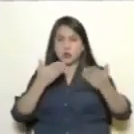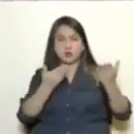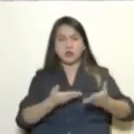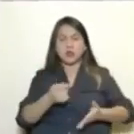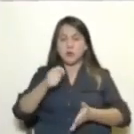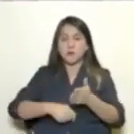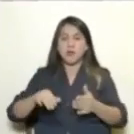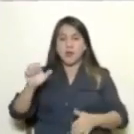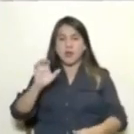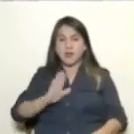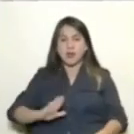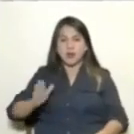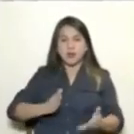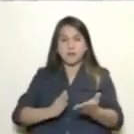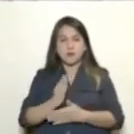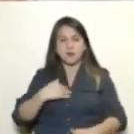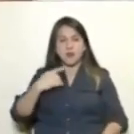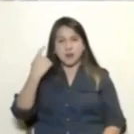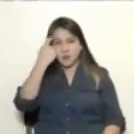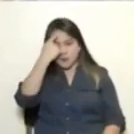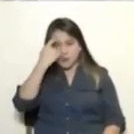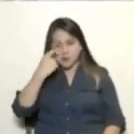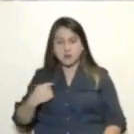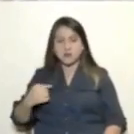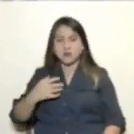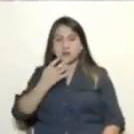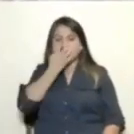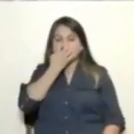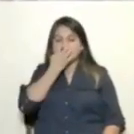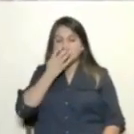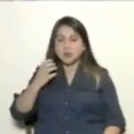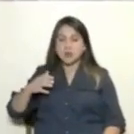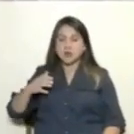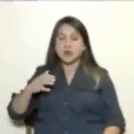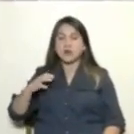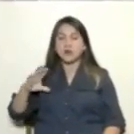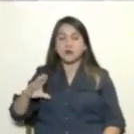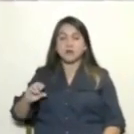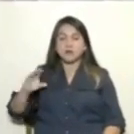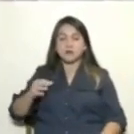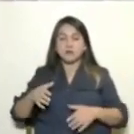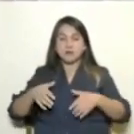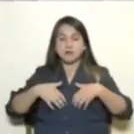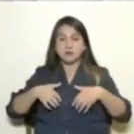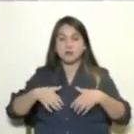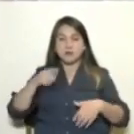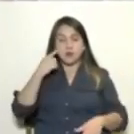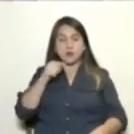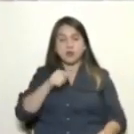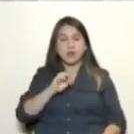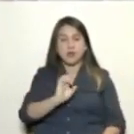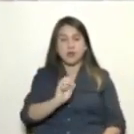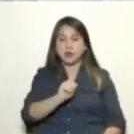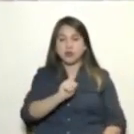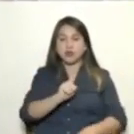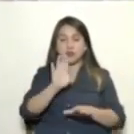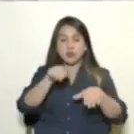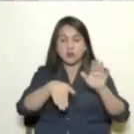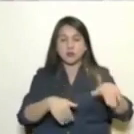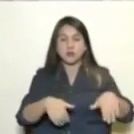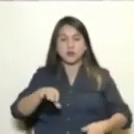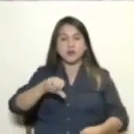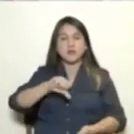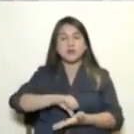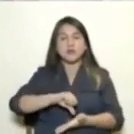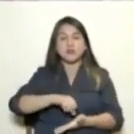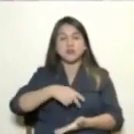mes de enero empezó a preocuparse de sus ventiladores, espléndida. Lo único malo que en enero usted nos llamó a los centros de